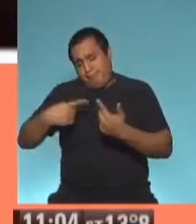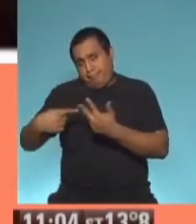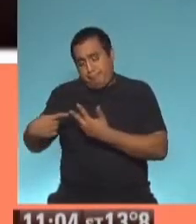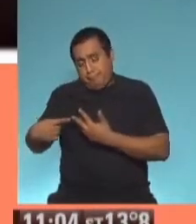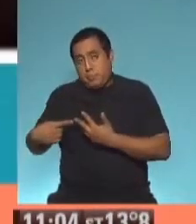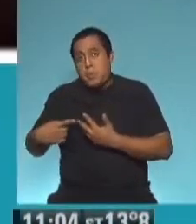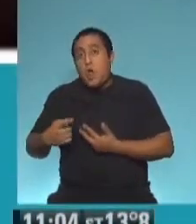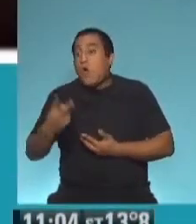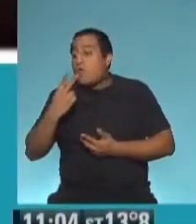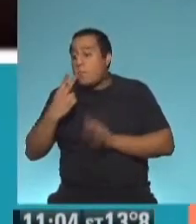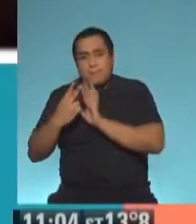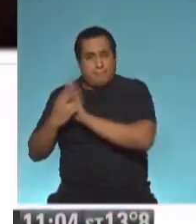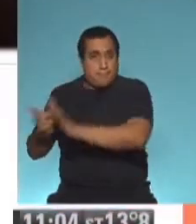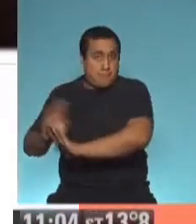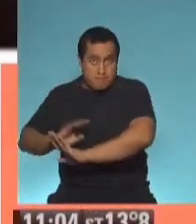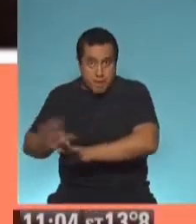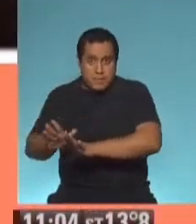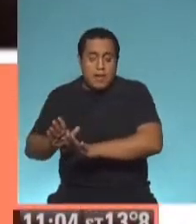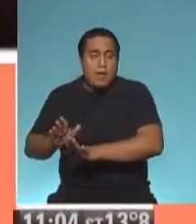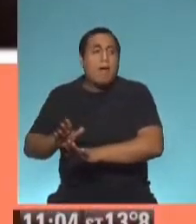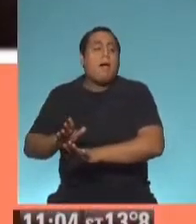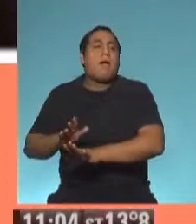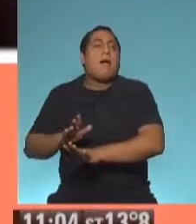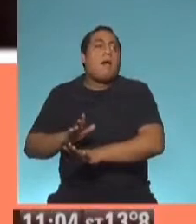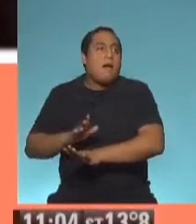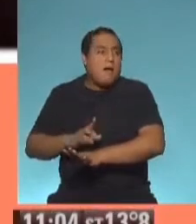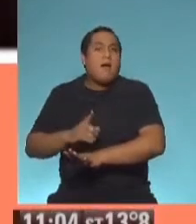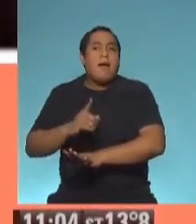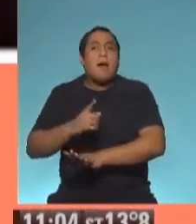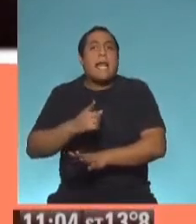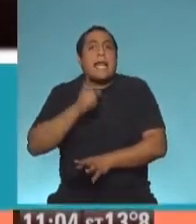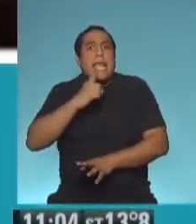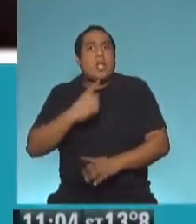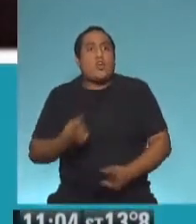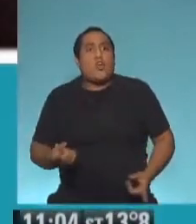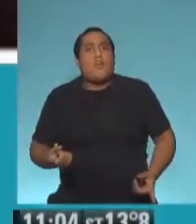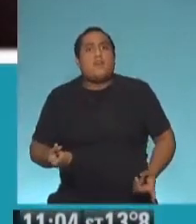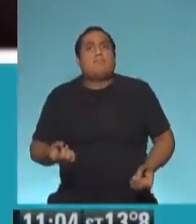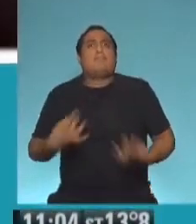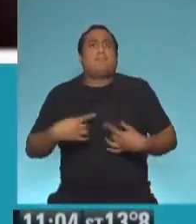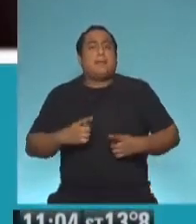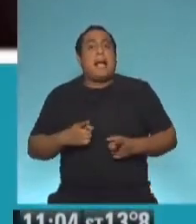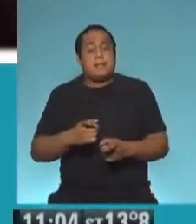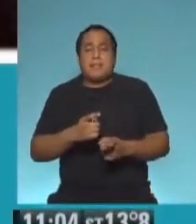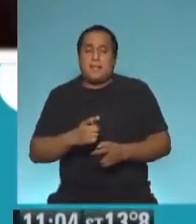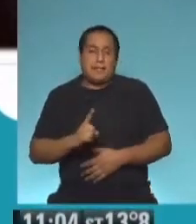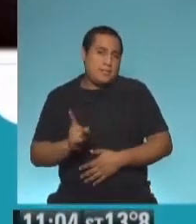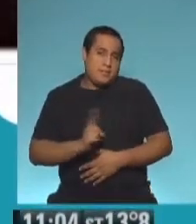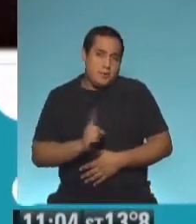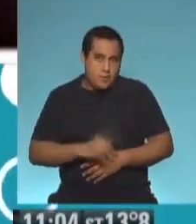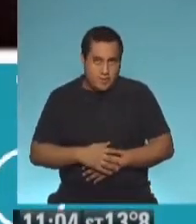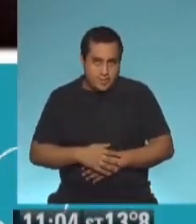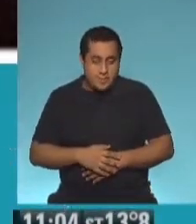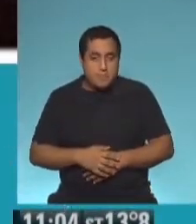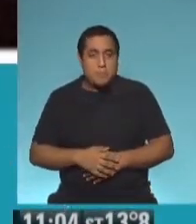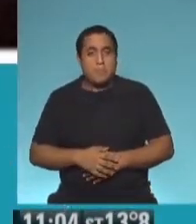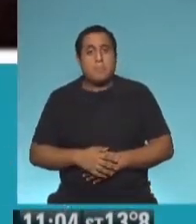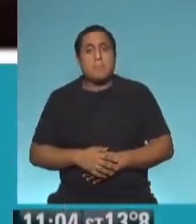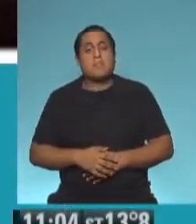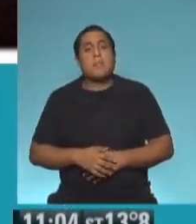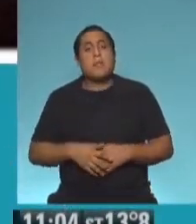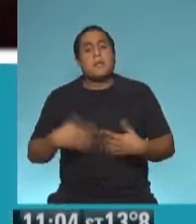el riesgo, pero se necesitan más años para lograr que ese riesgo se iguale al que nunca fumó. Bueno, lo importante es